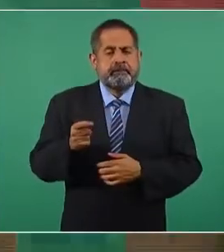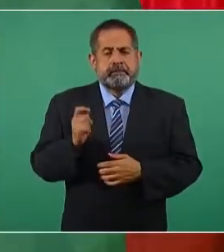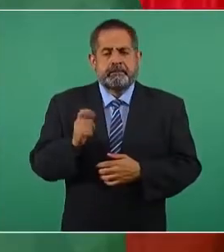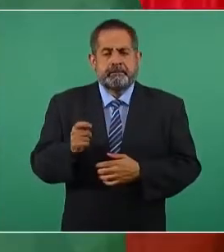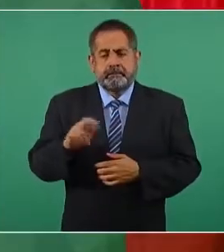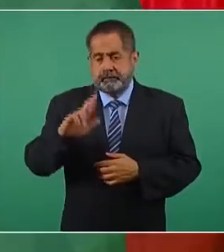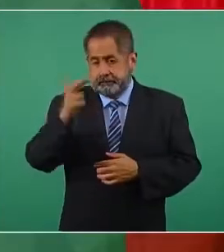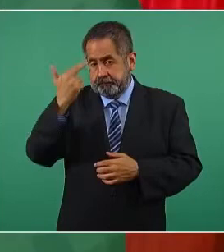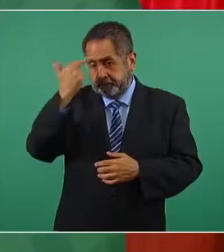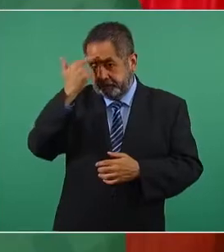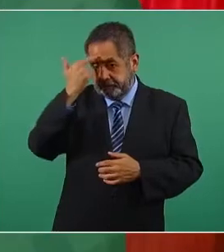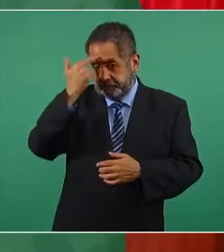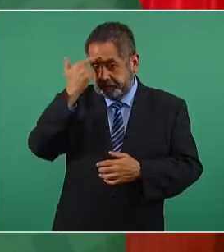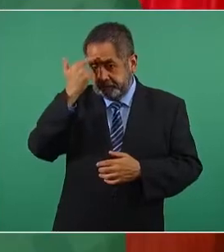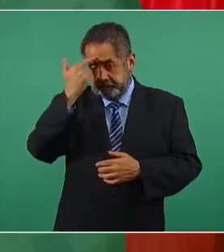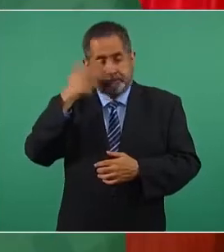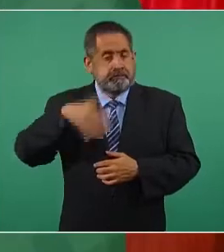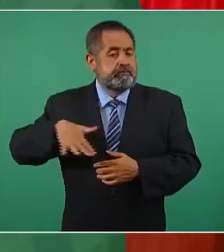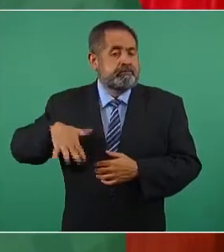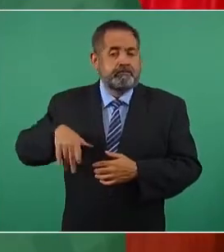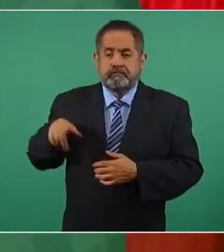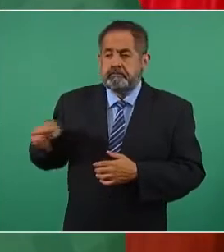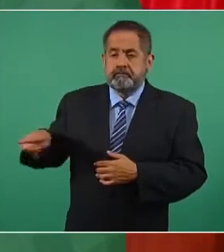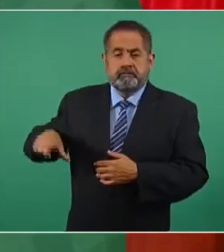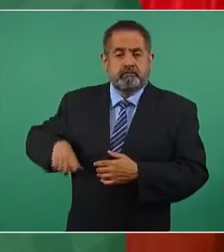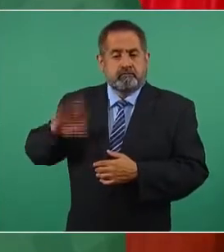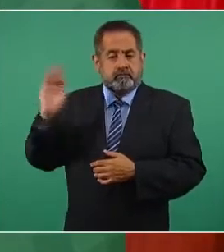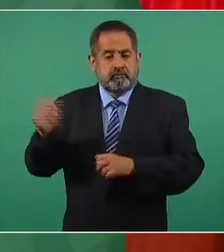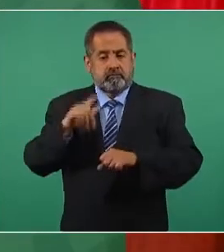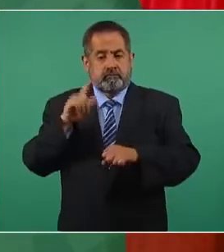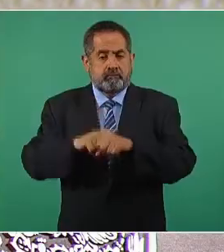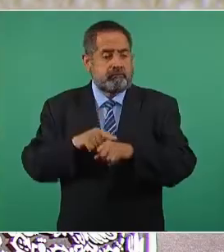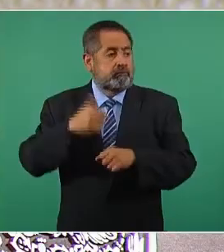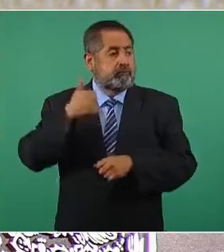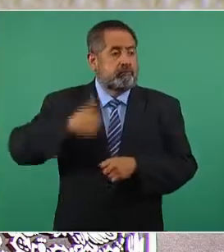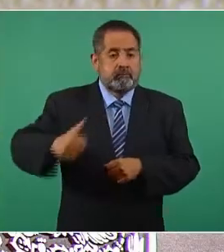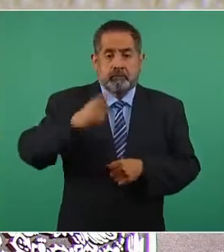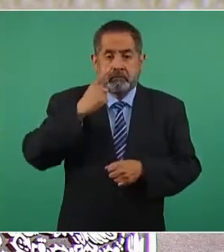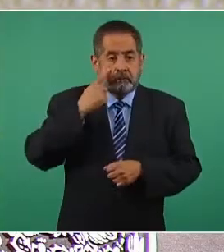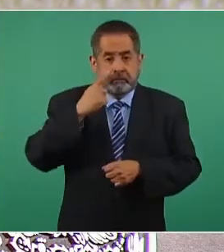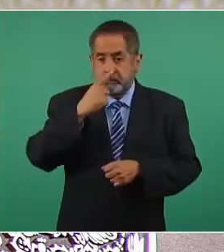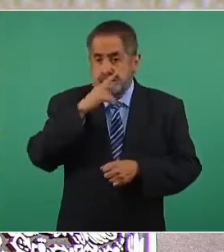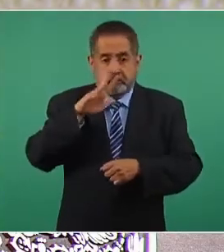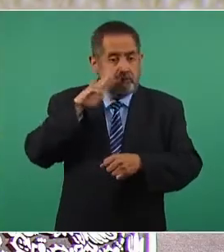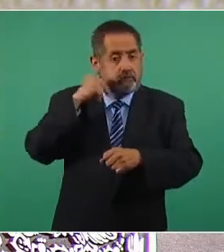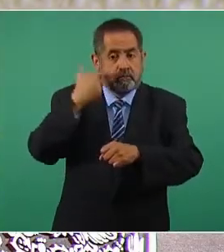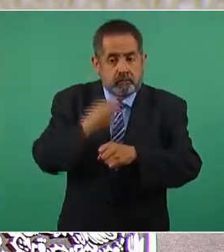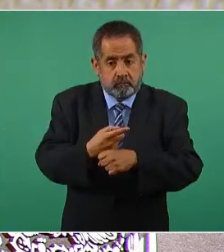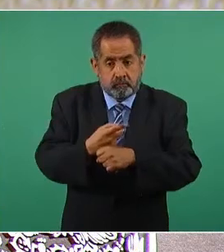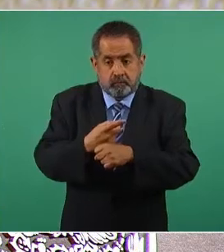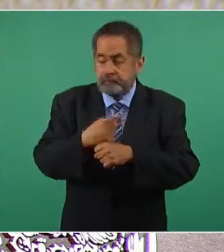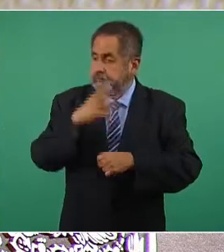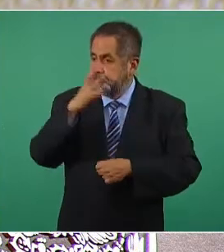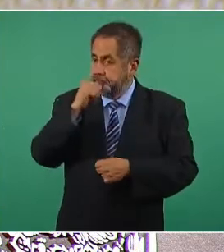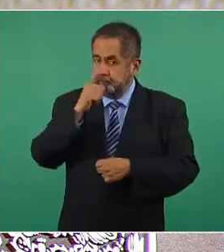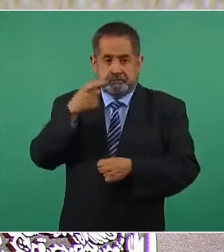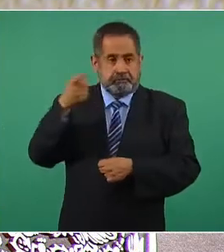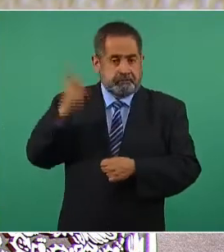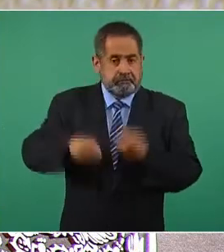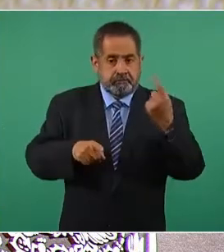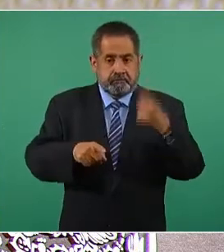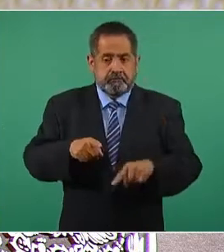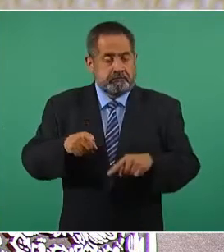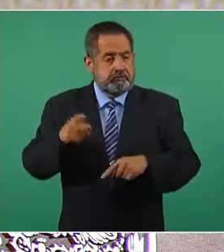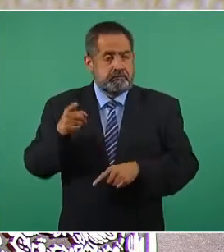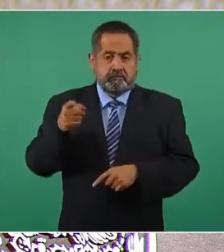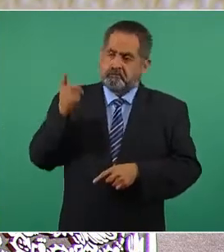que recordemos que, como lo ha señalado el Gobierno federal, es voluntario. En ningún momento se está ahora sí